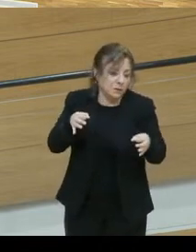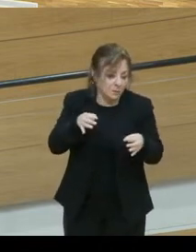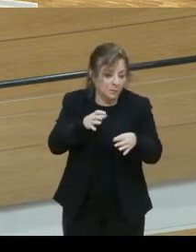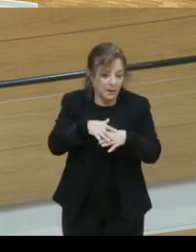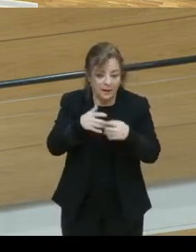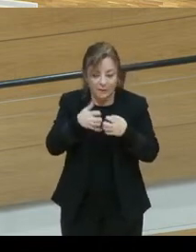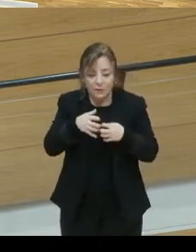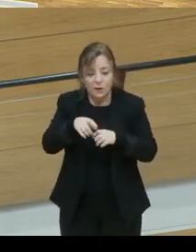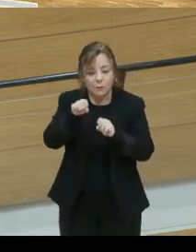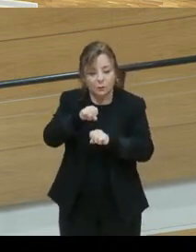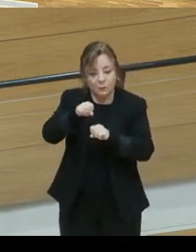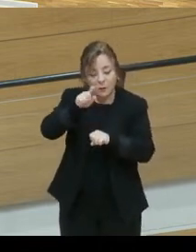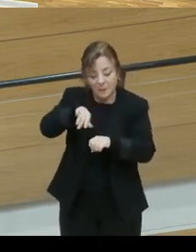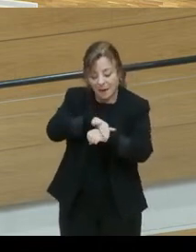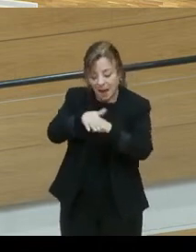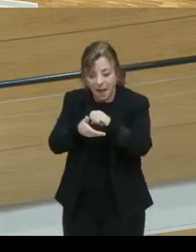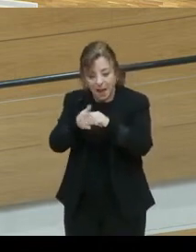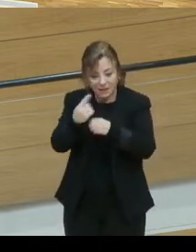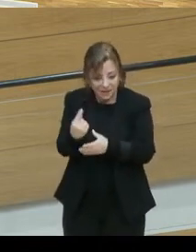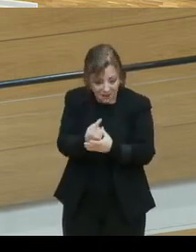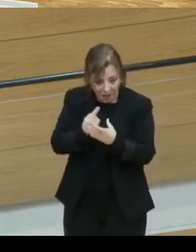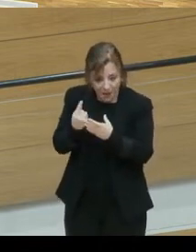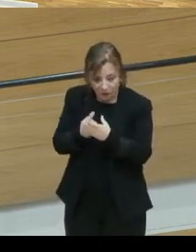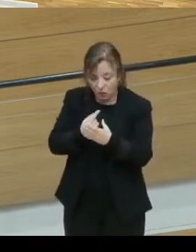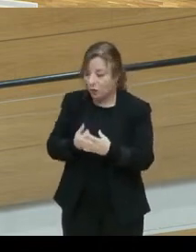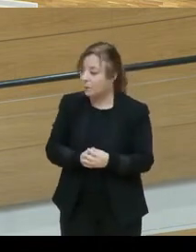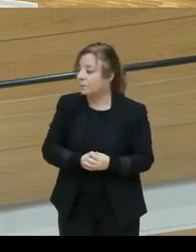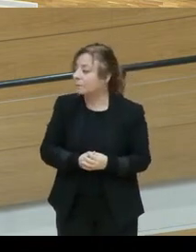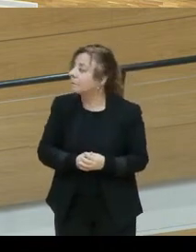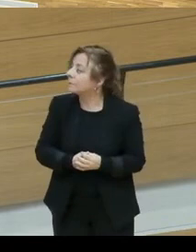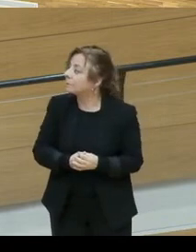funciones de protección y aislamiento.